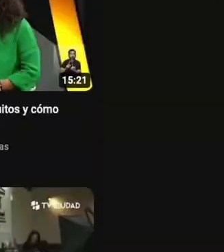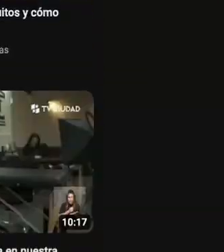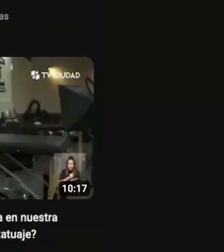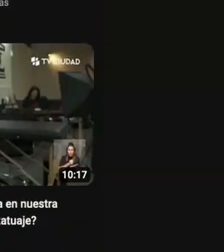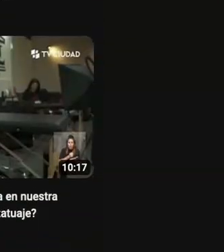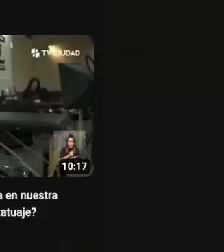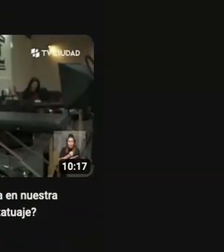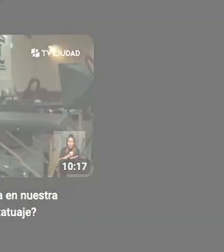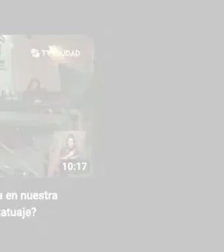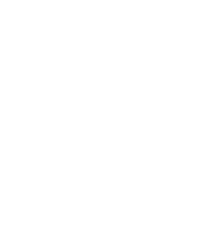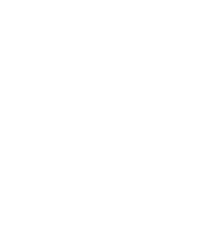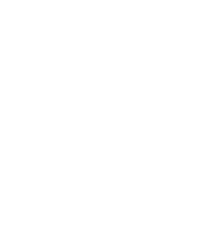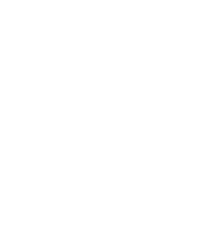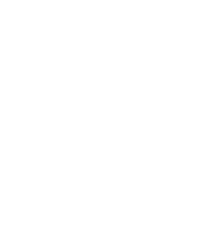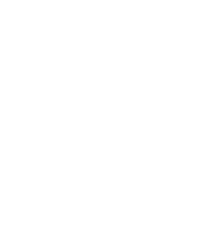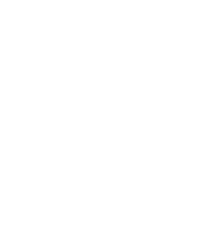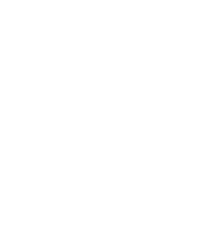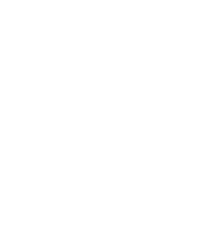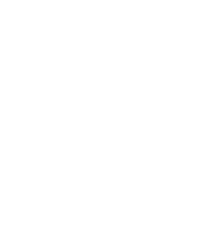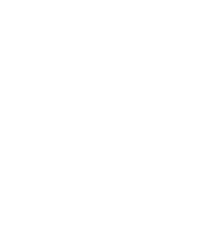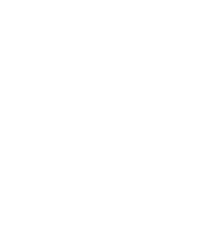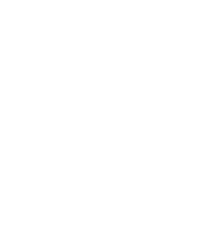Ciencia.